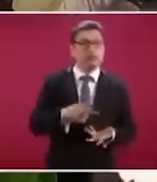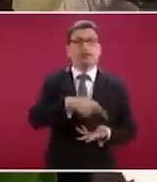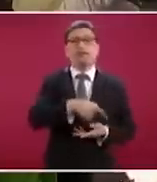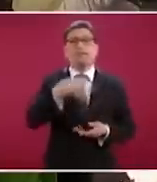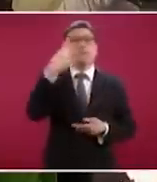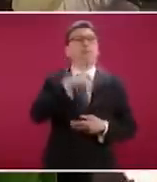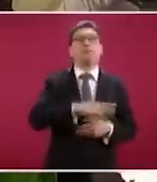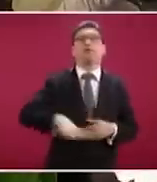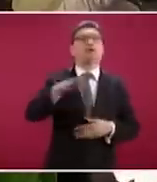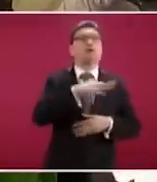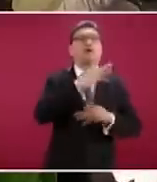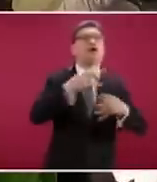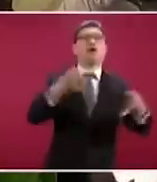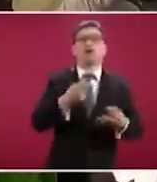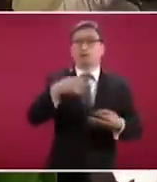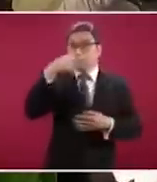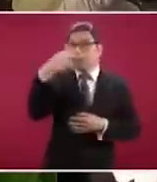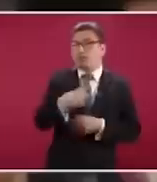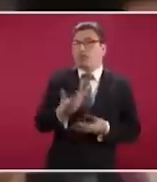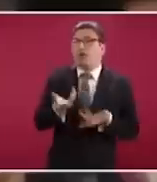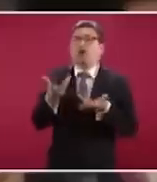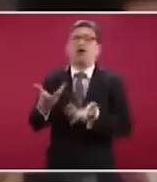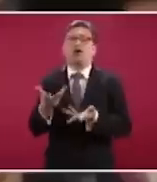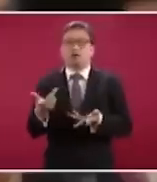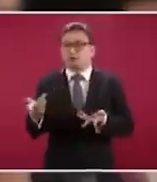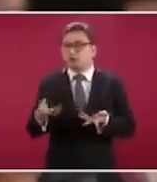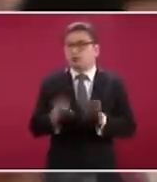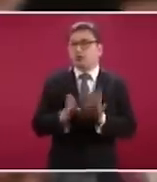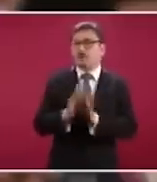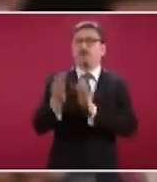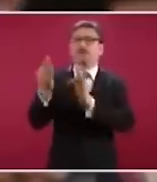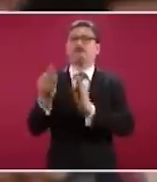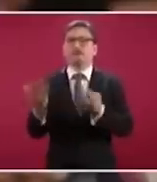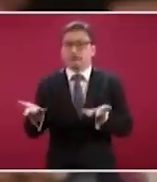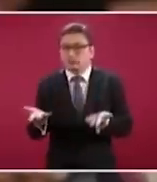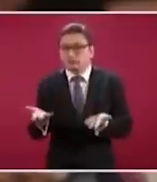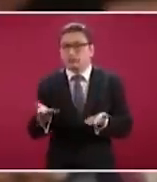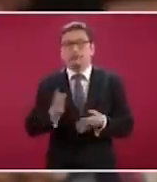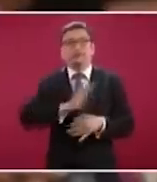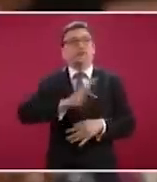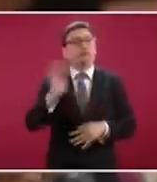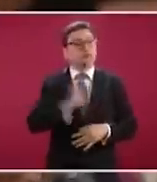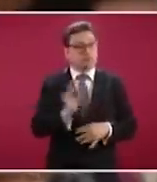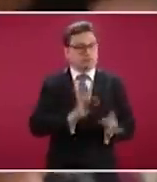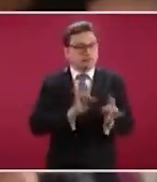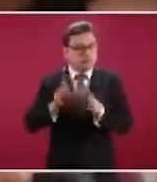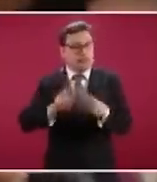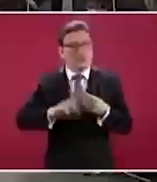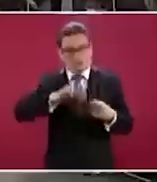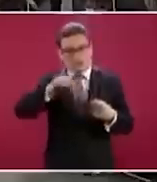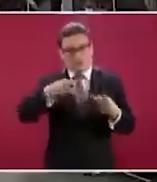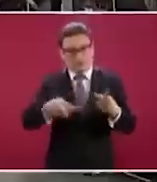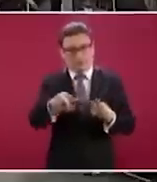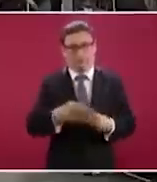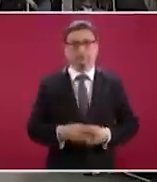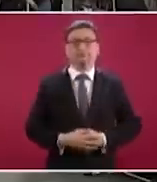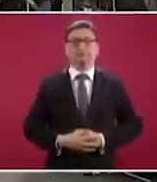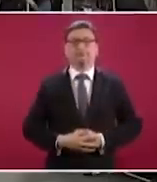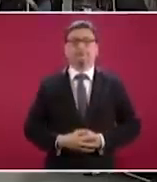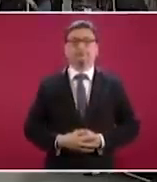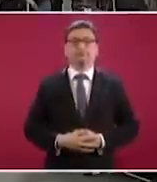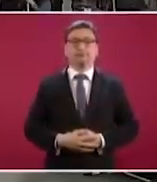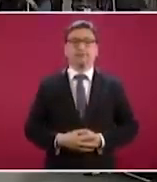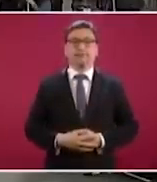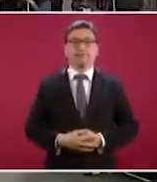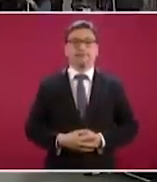dice a los mexicanos? ¿Cómo reaccionaría México en dado caso que se diera esto? Y si me permite, ahorita le hago otra pregunta.